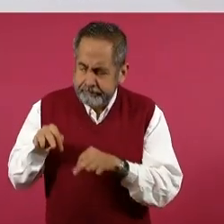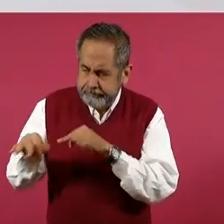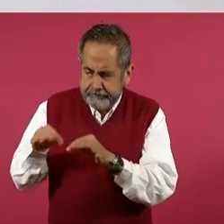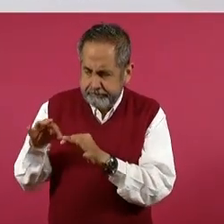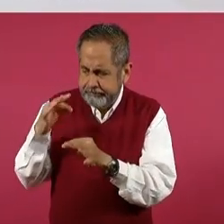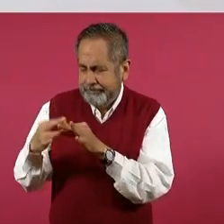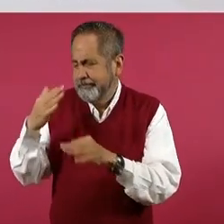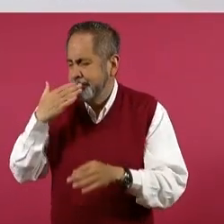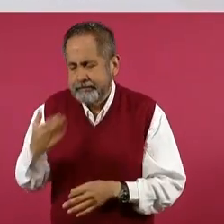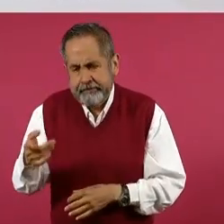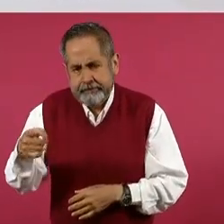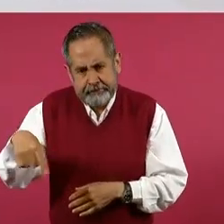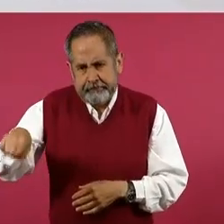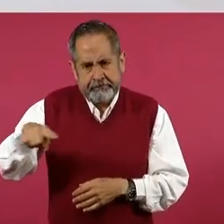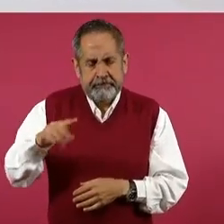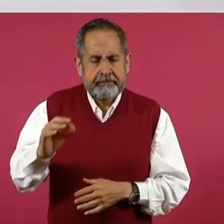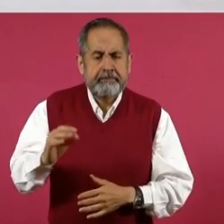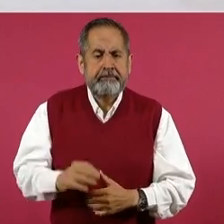trabajo.